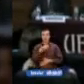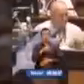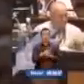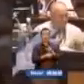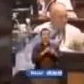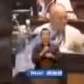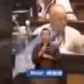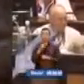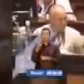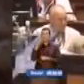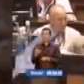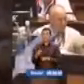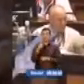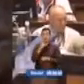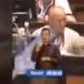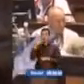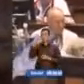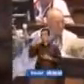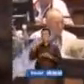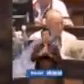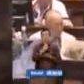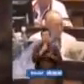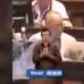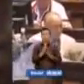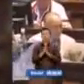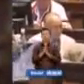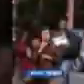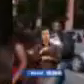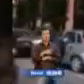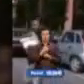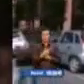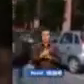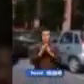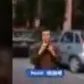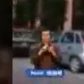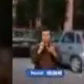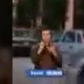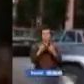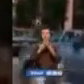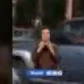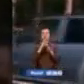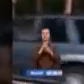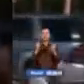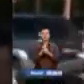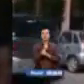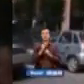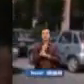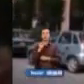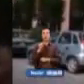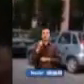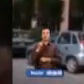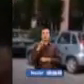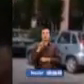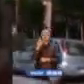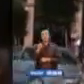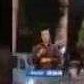ilícito. Según Aguilar, su cliente era un perseguido político e inclusive solicitó su amnistía. Otro caso que defendió fue el de la exgerente de la Agencia de Garantía de